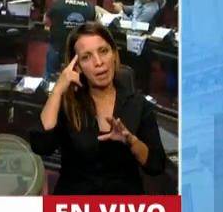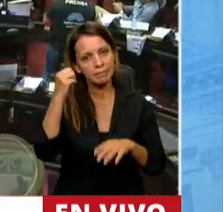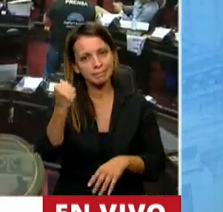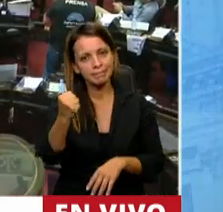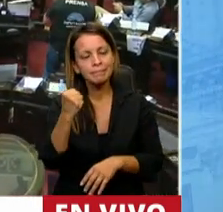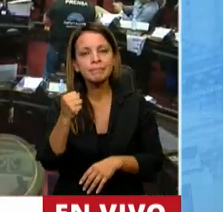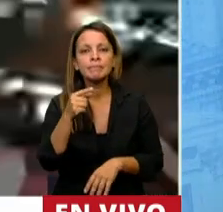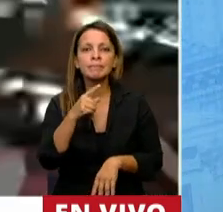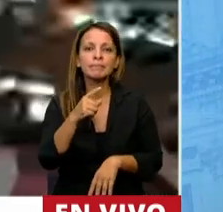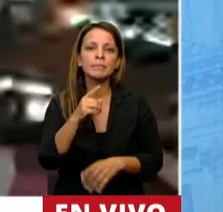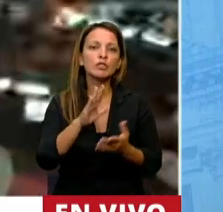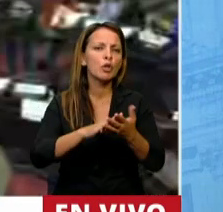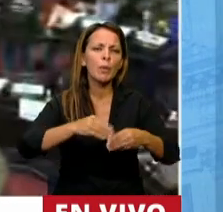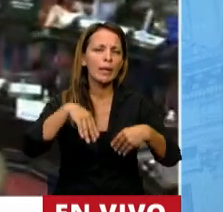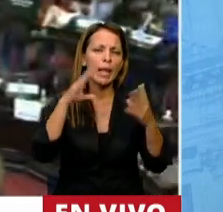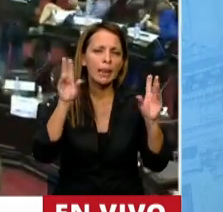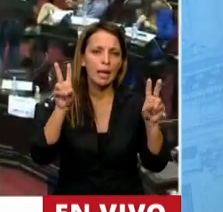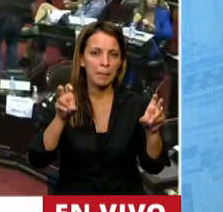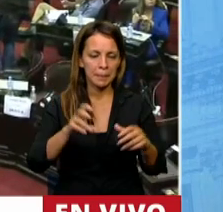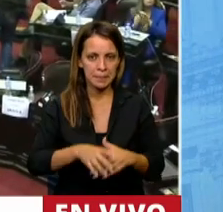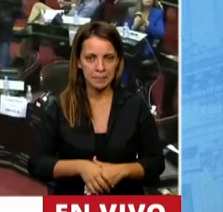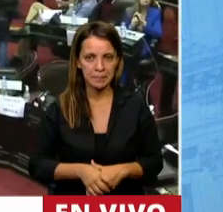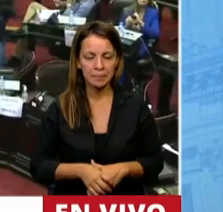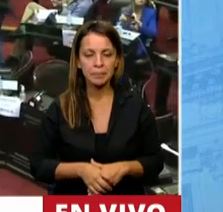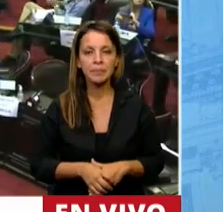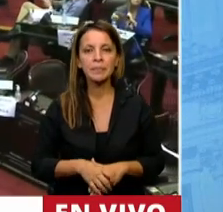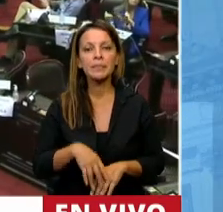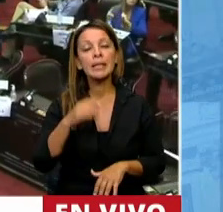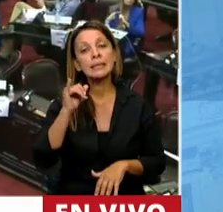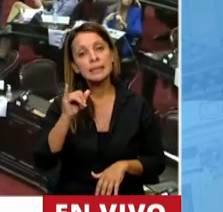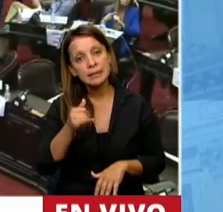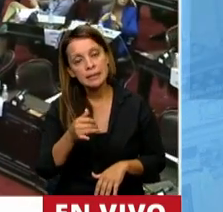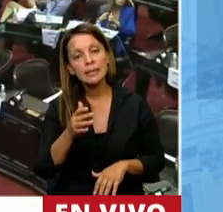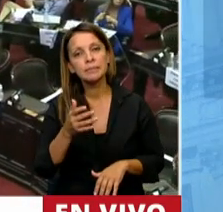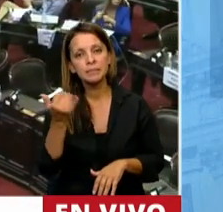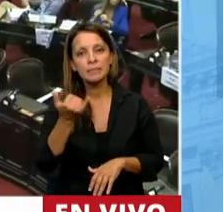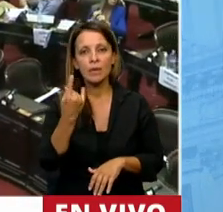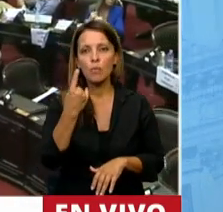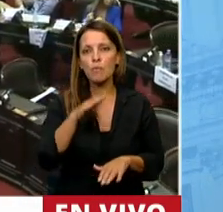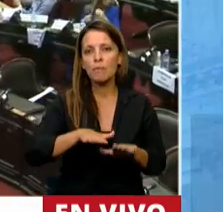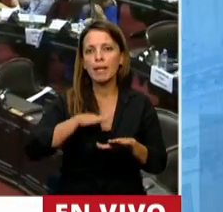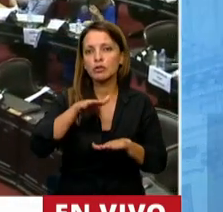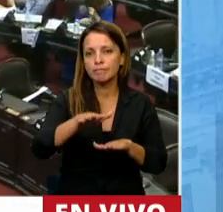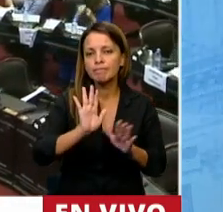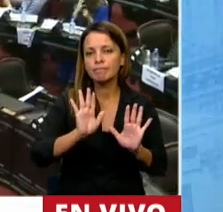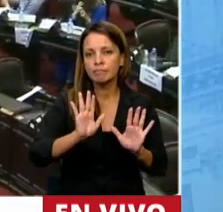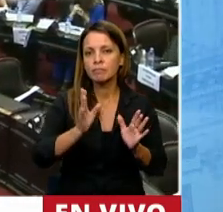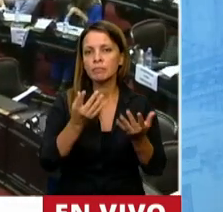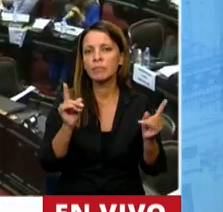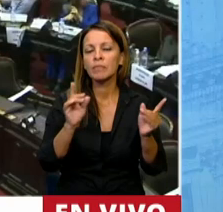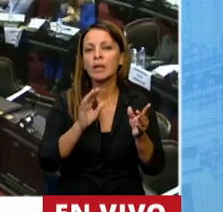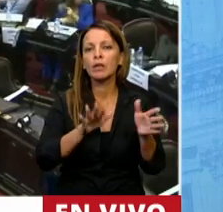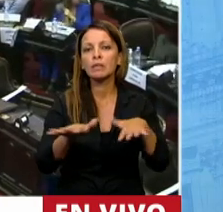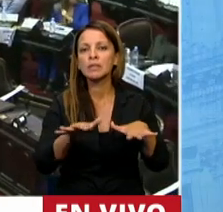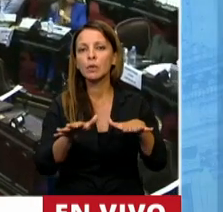lamentablemente, respecto a cualquier tema. Pero creo que sí hubo un paso más allá con respecto a la situación de